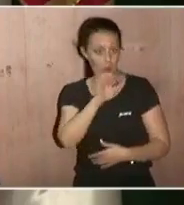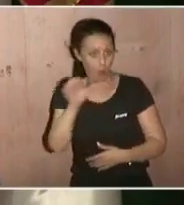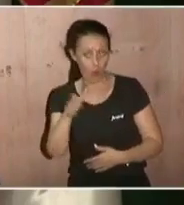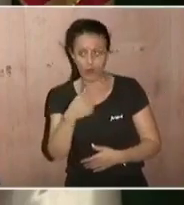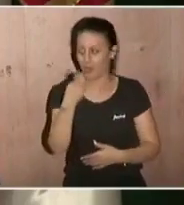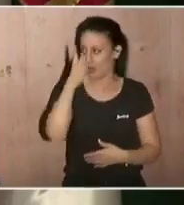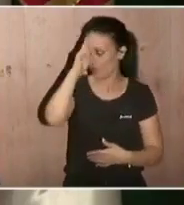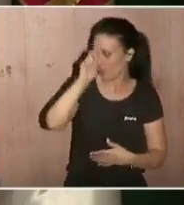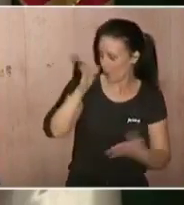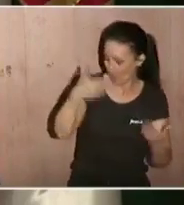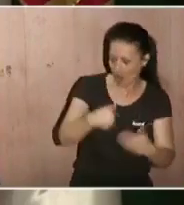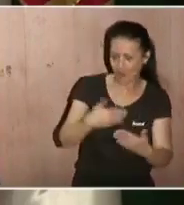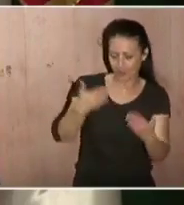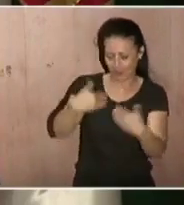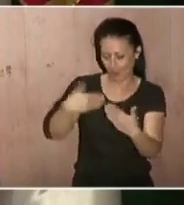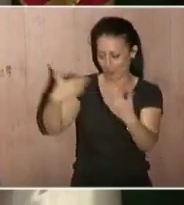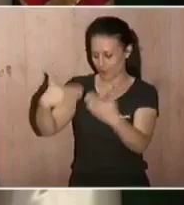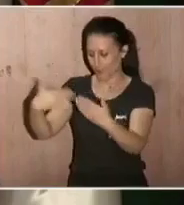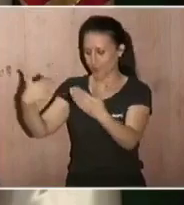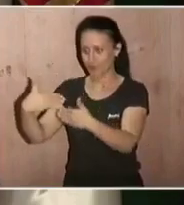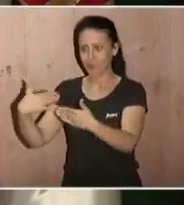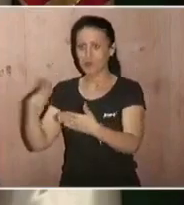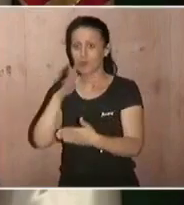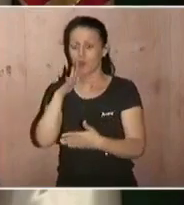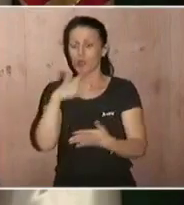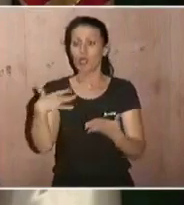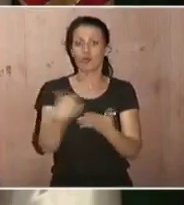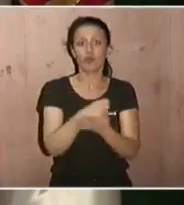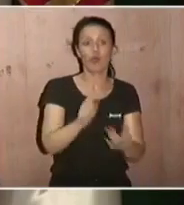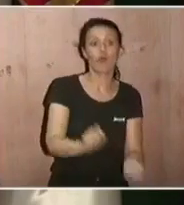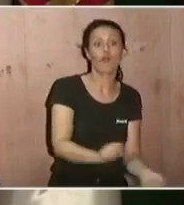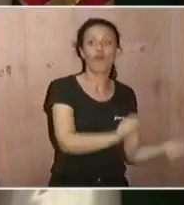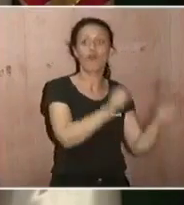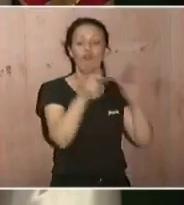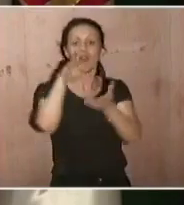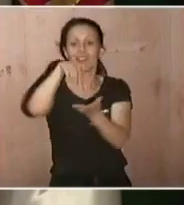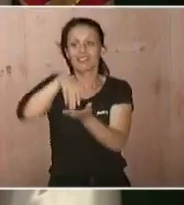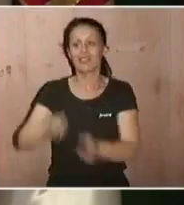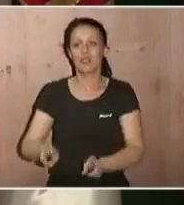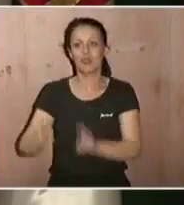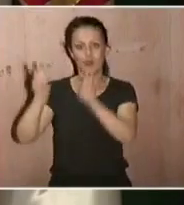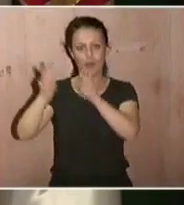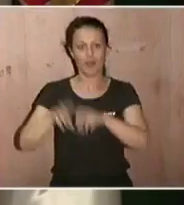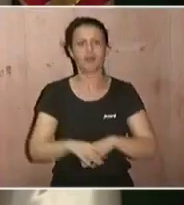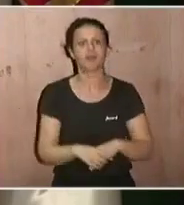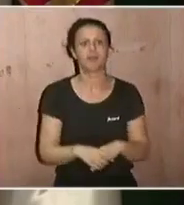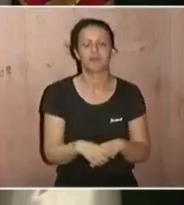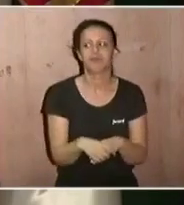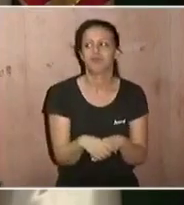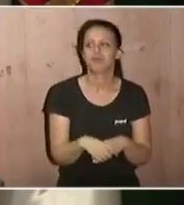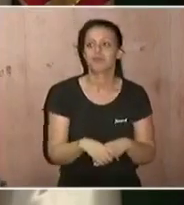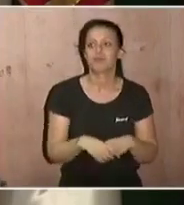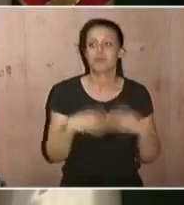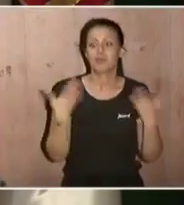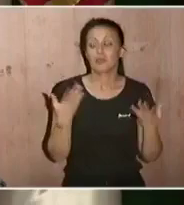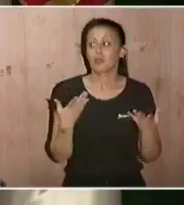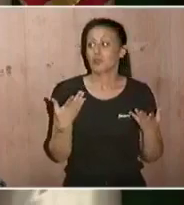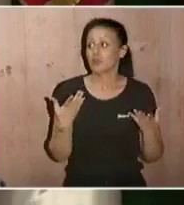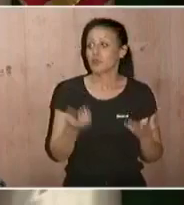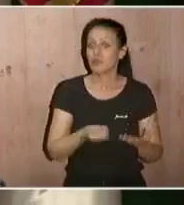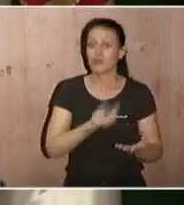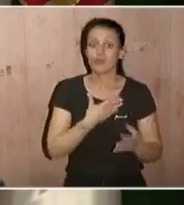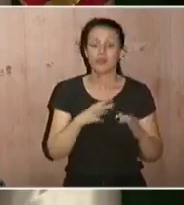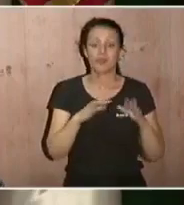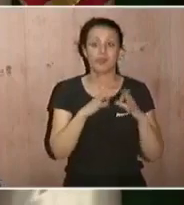Aranzadi, no había nada, porque todo se estaba trasladando a la nueva serie, a la nueva sede. Las vocaciones eclesiásticas del